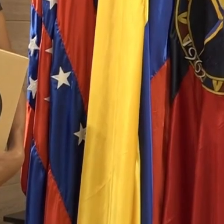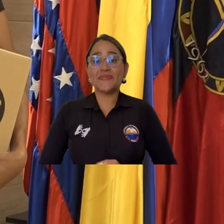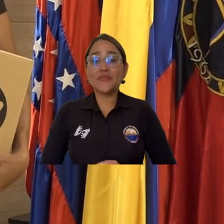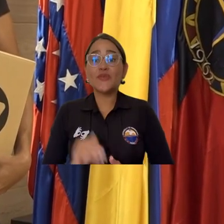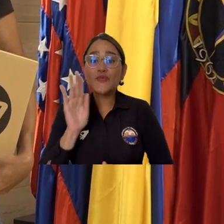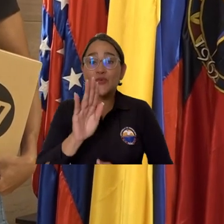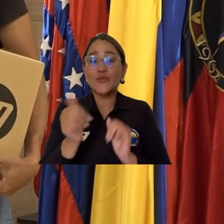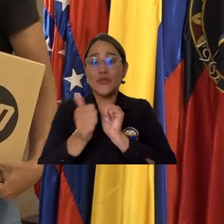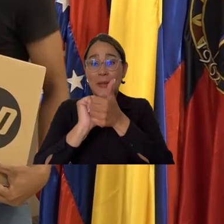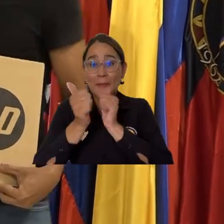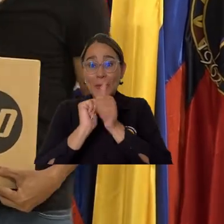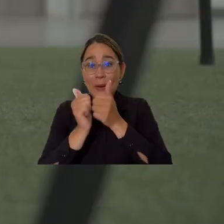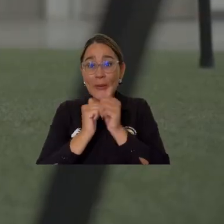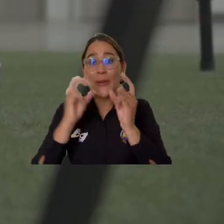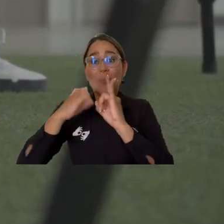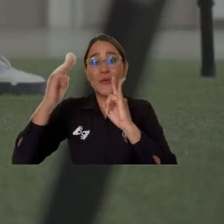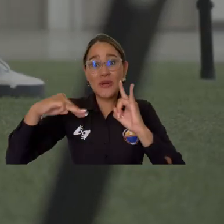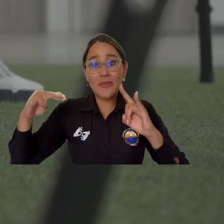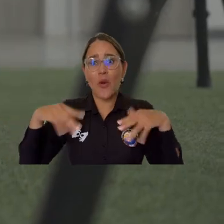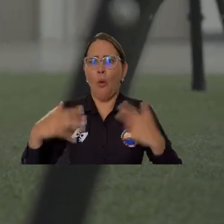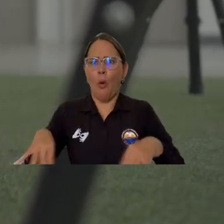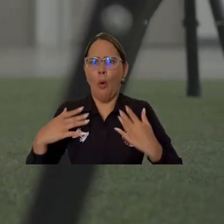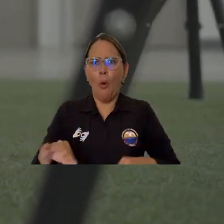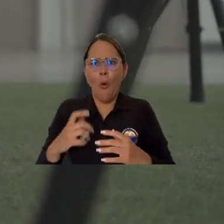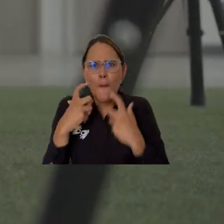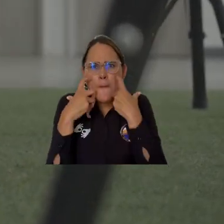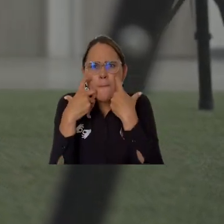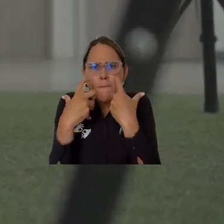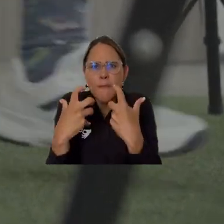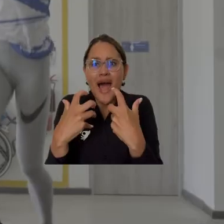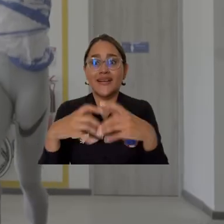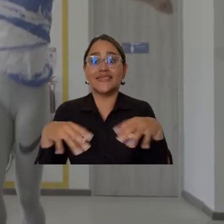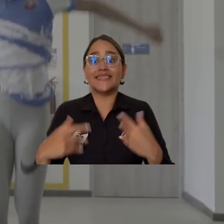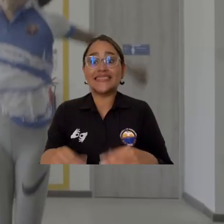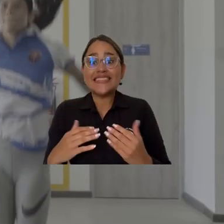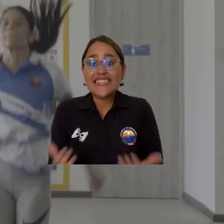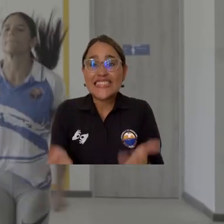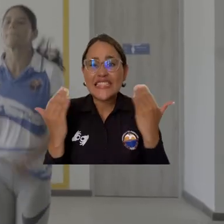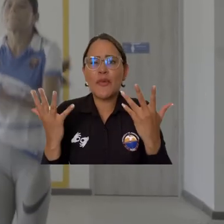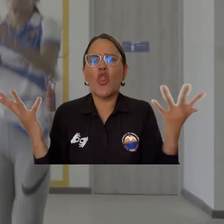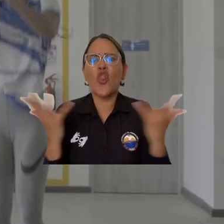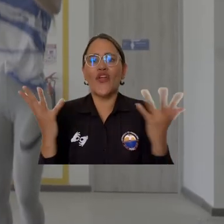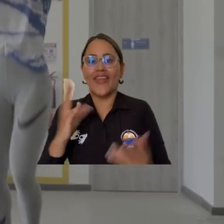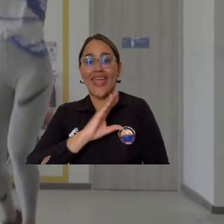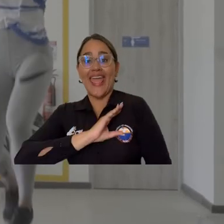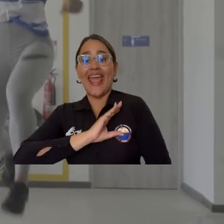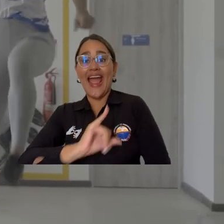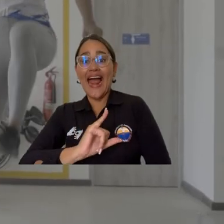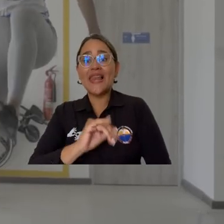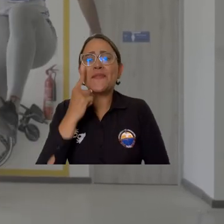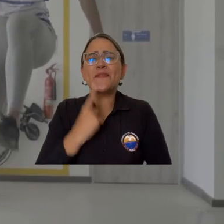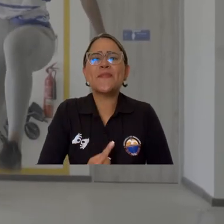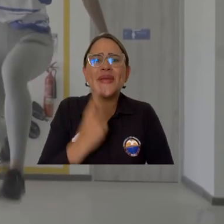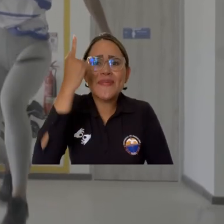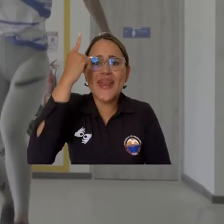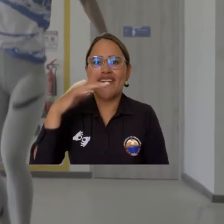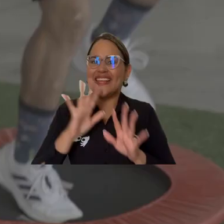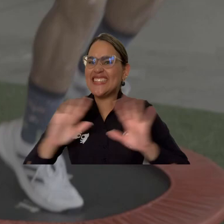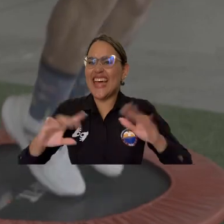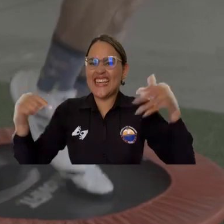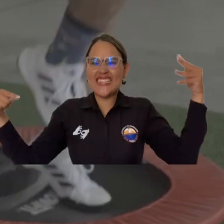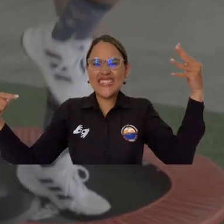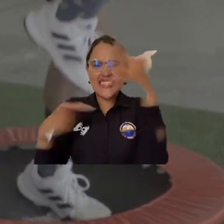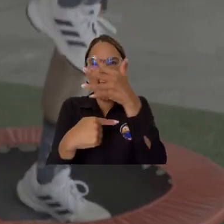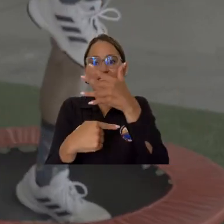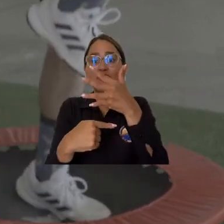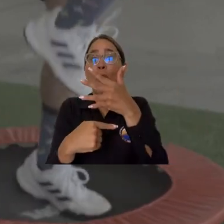En deportes, Unimagdalena logró una histórica participación en las justas desarrolladas en Cali, alcanzando por primera vez el sexto lugar en la